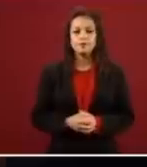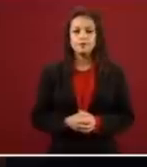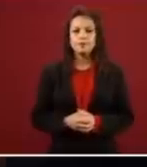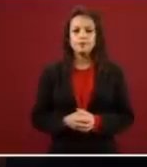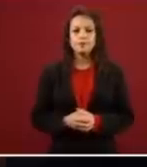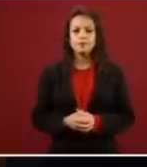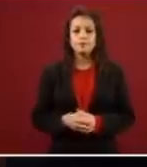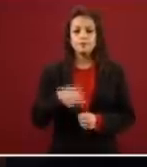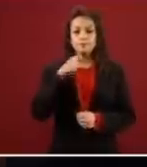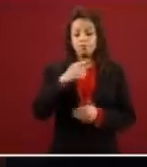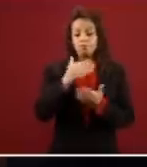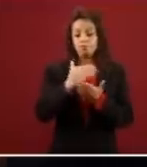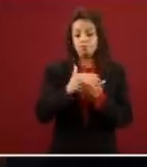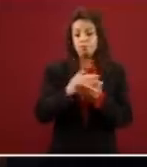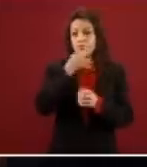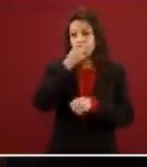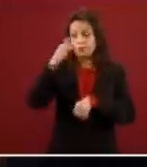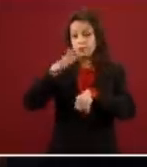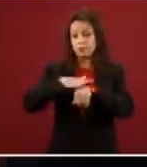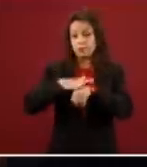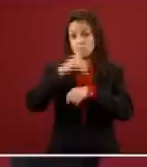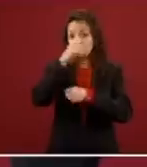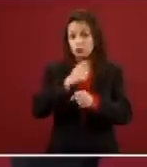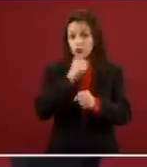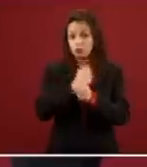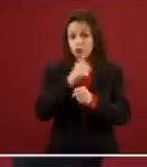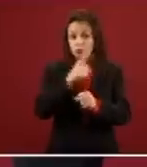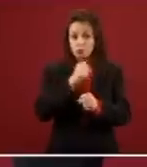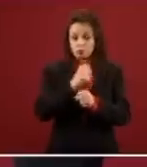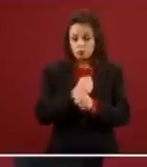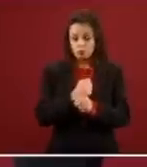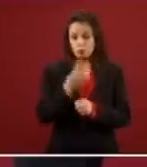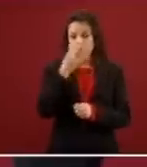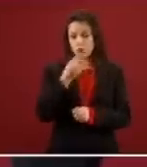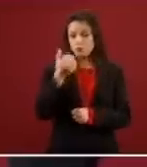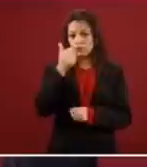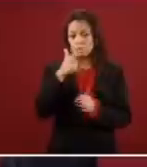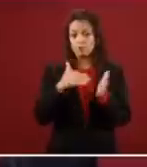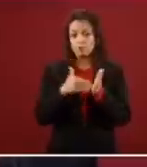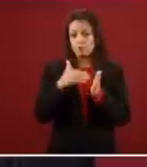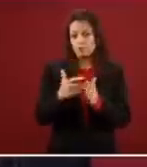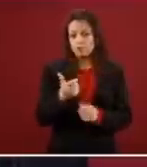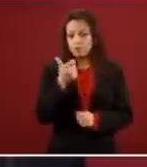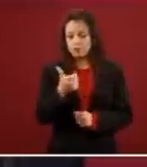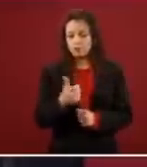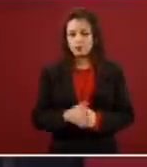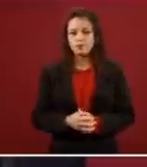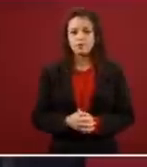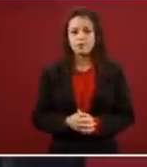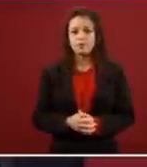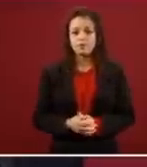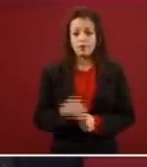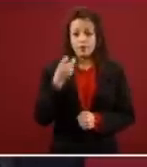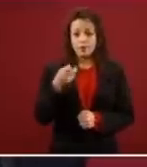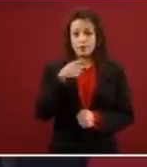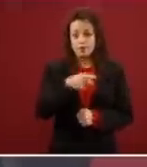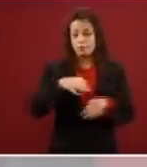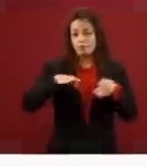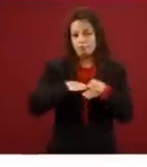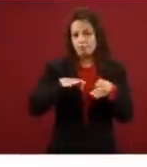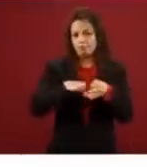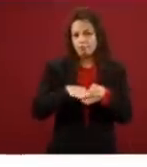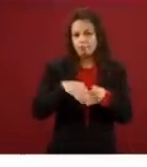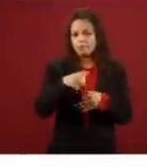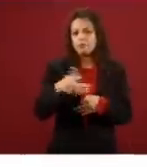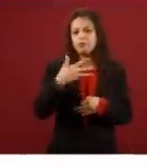las declaraciones anuales por ingresos por 5.406 millones de pesos, siendo que en todos los ejercicios se presentan pérdidas